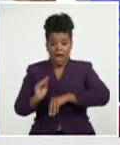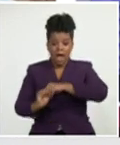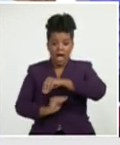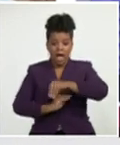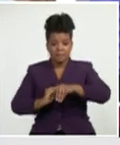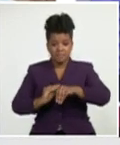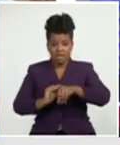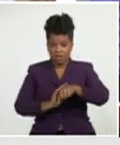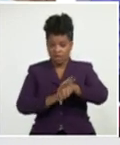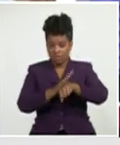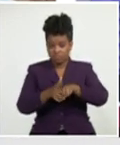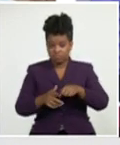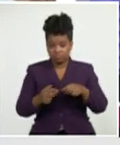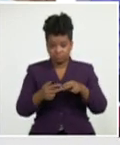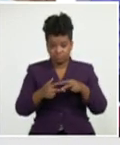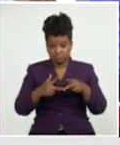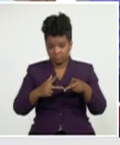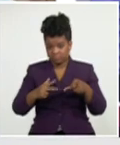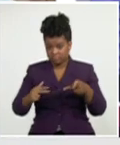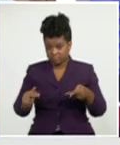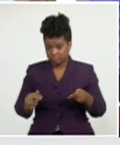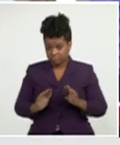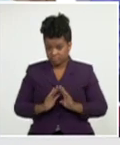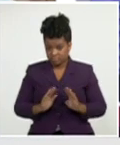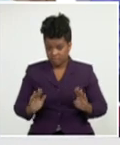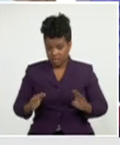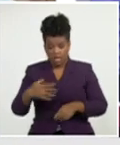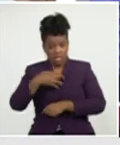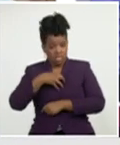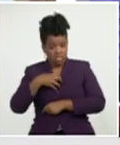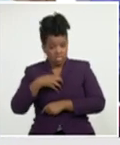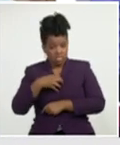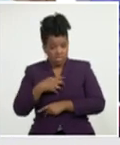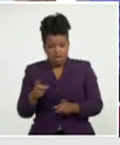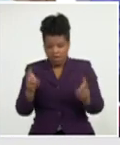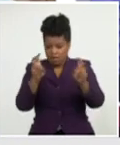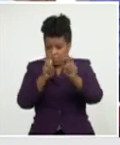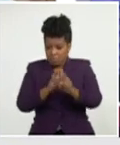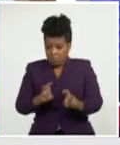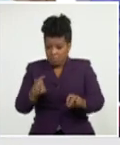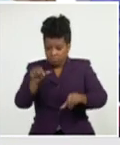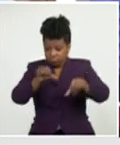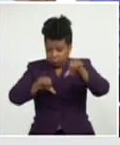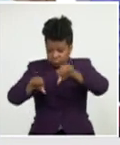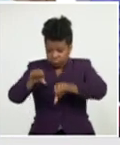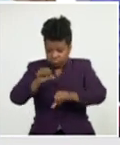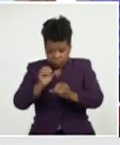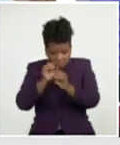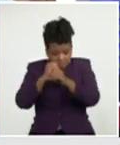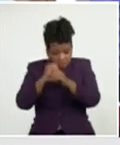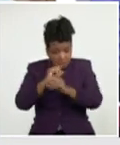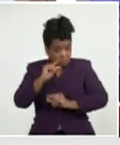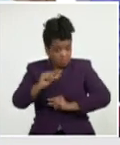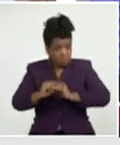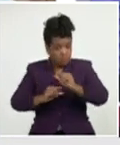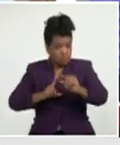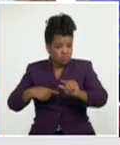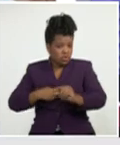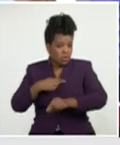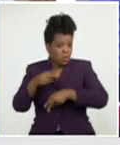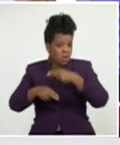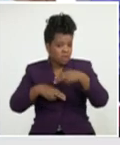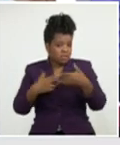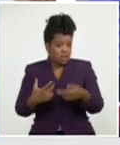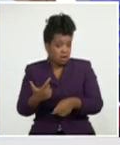disponibilidad de las proteínas mutantes para hacer los primeros estudios de reconocimiento, que lo que hacemos justamente es el suero de los vacunados, enfrentarlo o